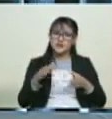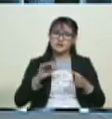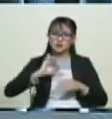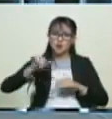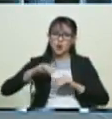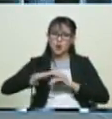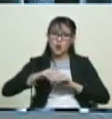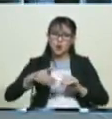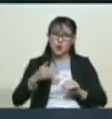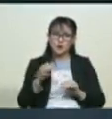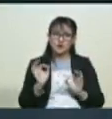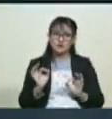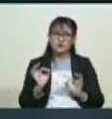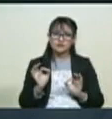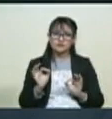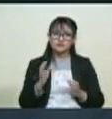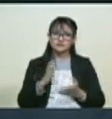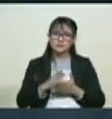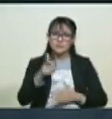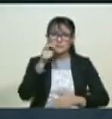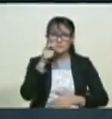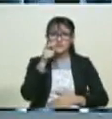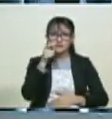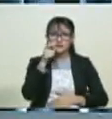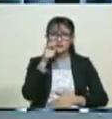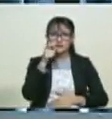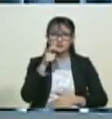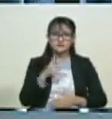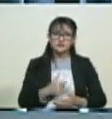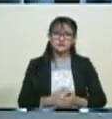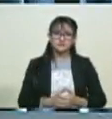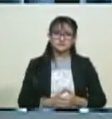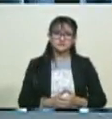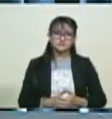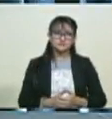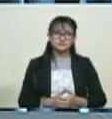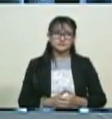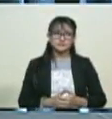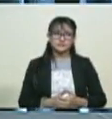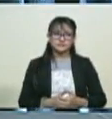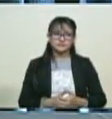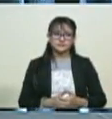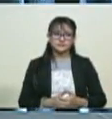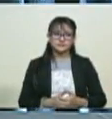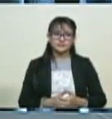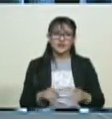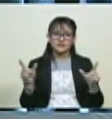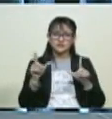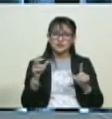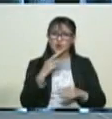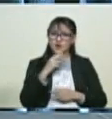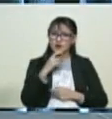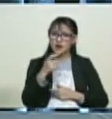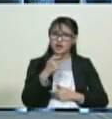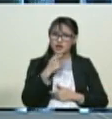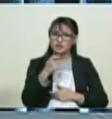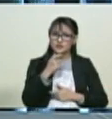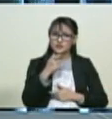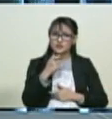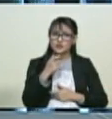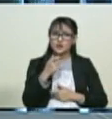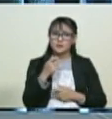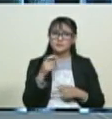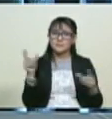que como siempre están pendientes en la dinámica con las televisoras la radio con la prensa